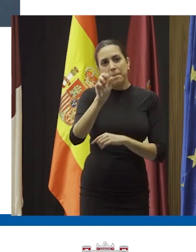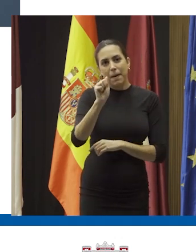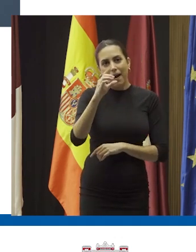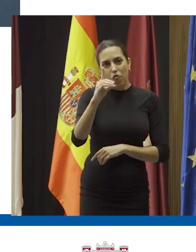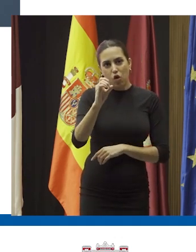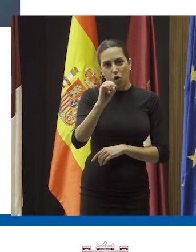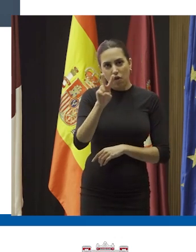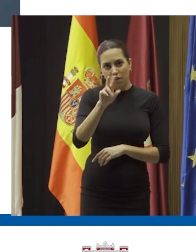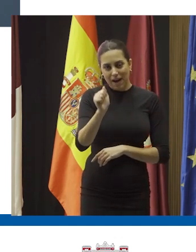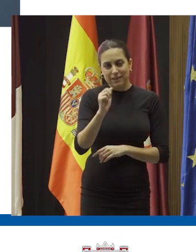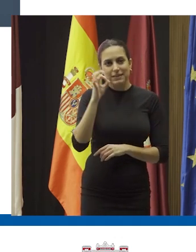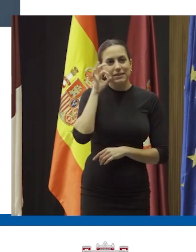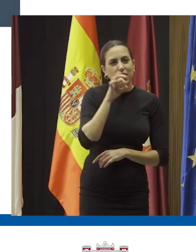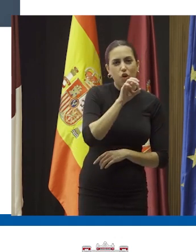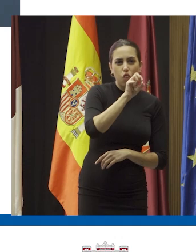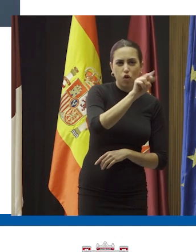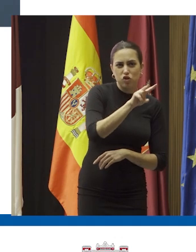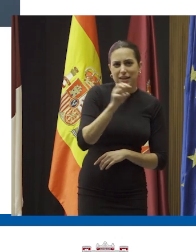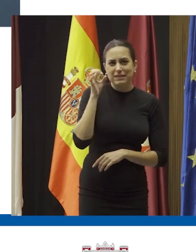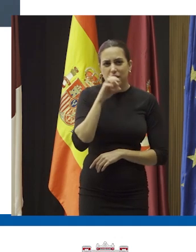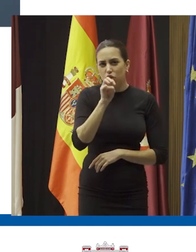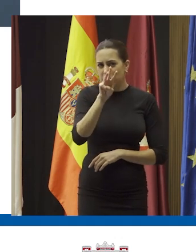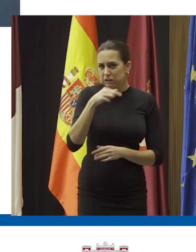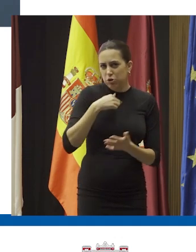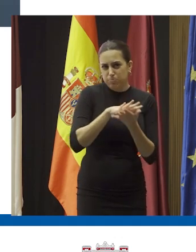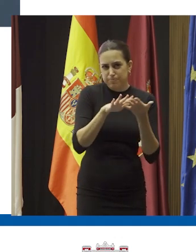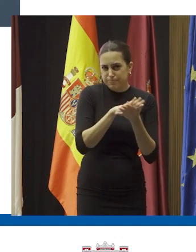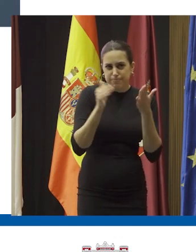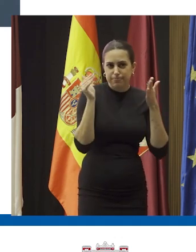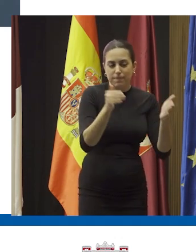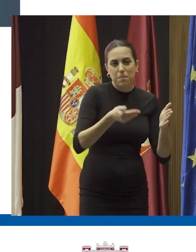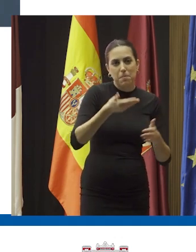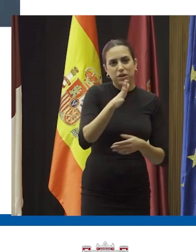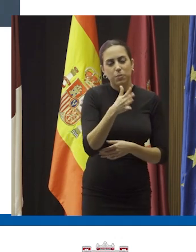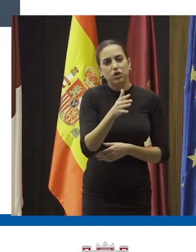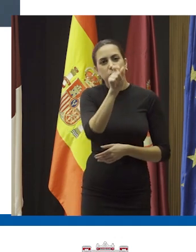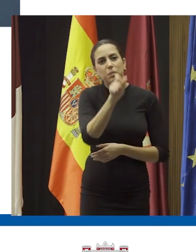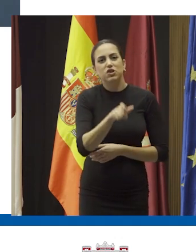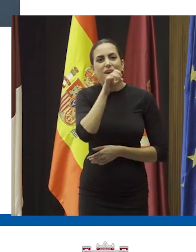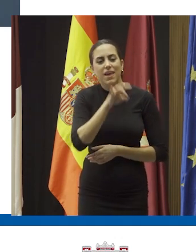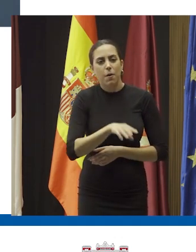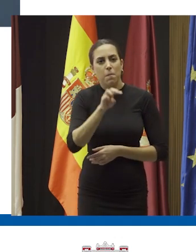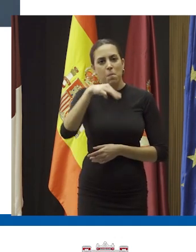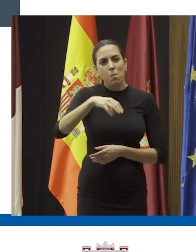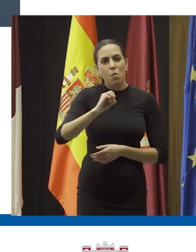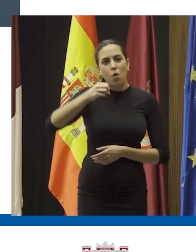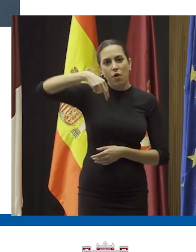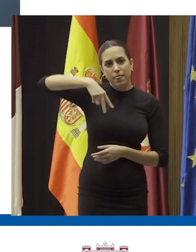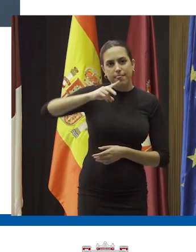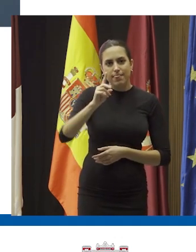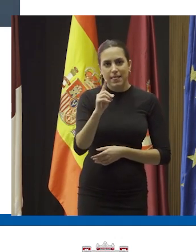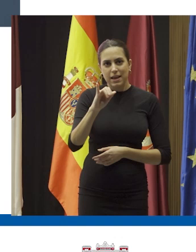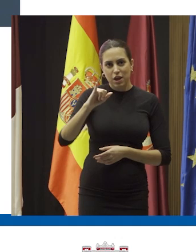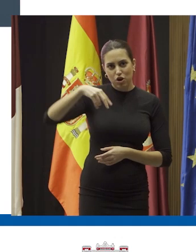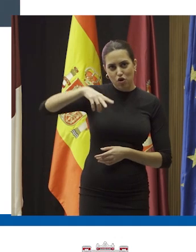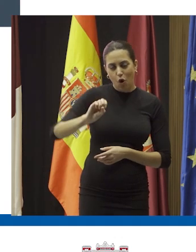XII, siglo XIII, en el cual este viejo anatómico, que es Mondino, Mondino se atrevió a hacer algo que no había hecho ni Galeno